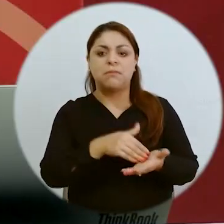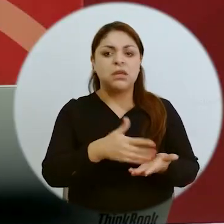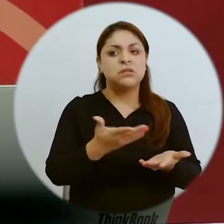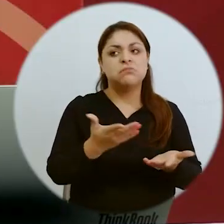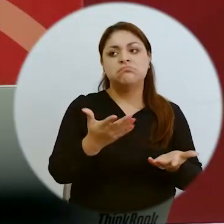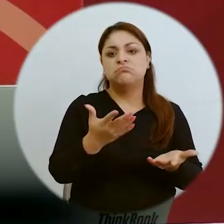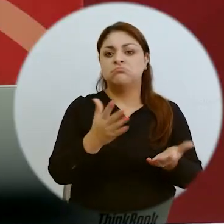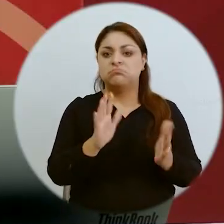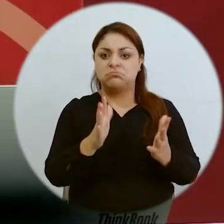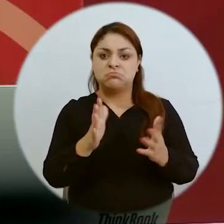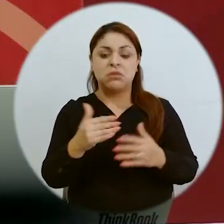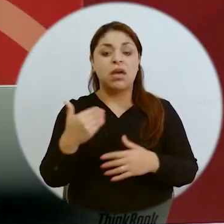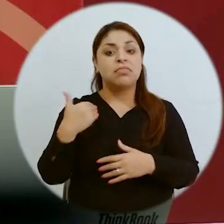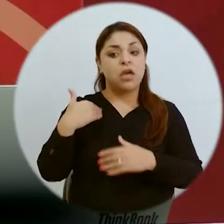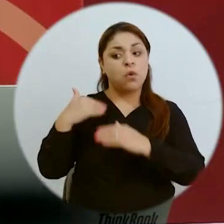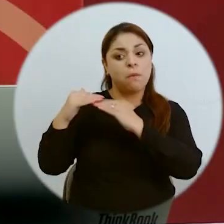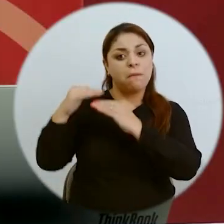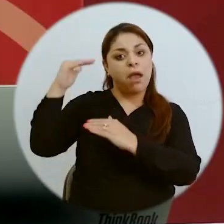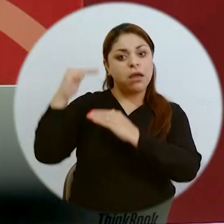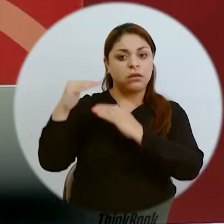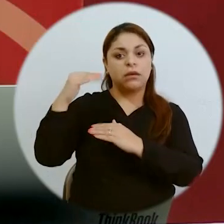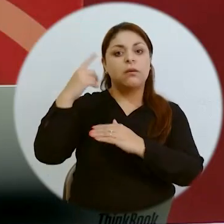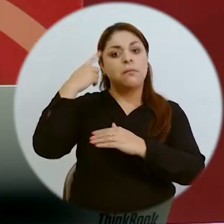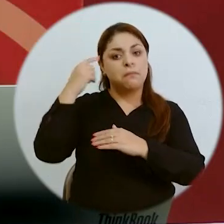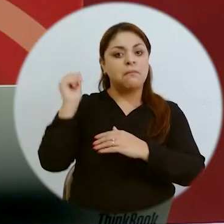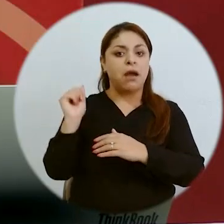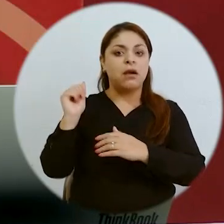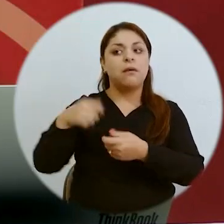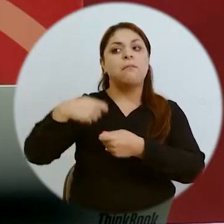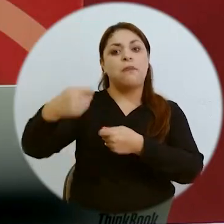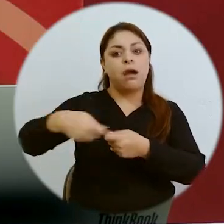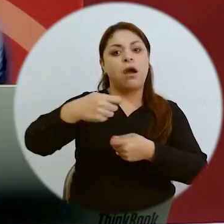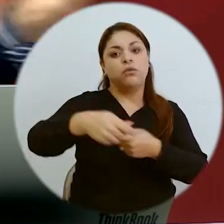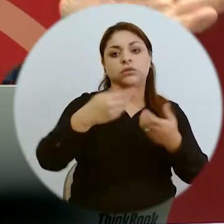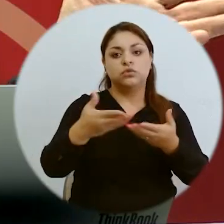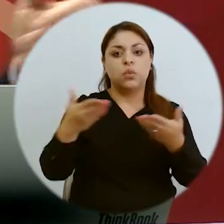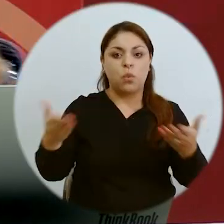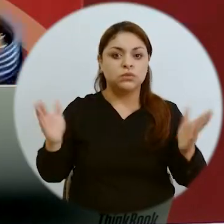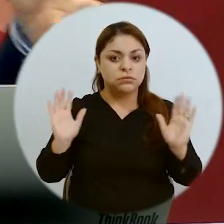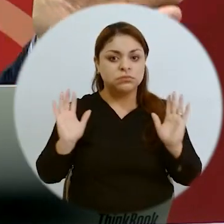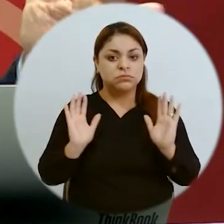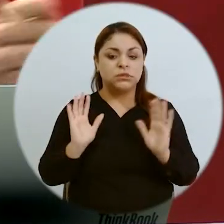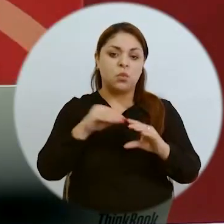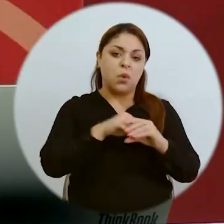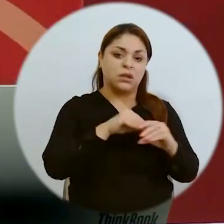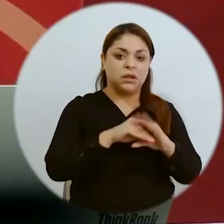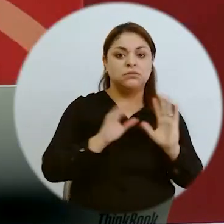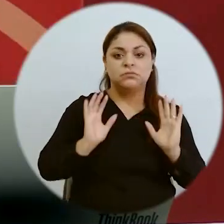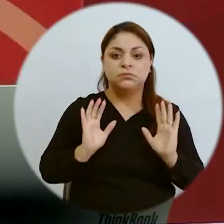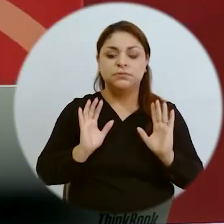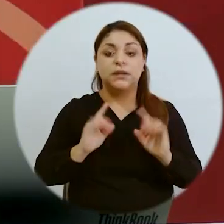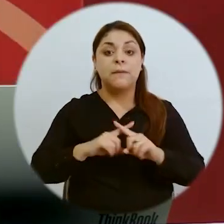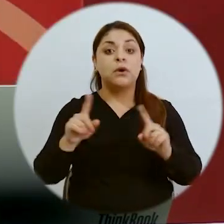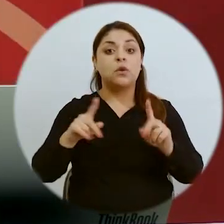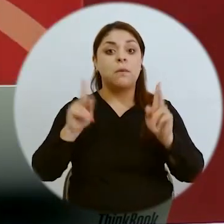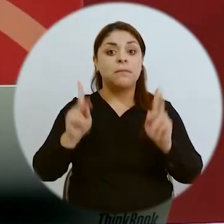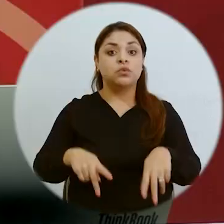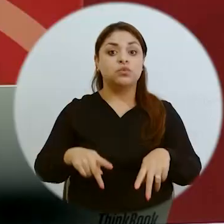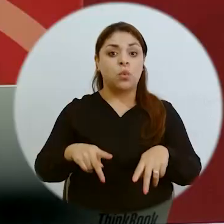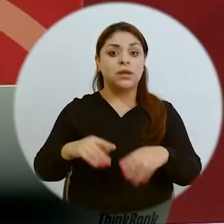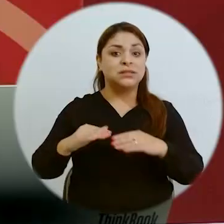por si lo llega a ocupar. Entonces 30-35% da para manejar el crédito razonablemente. Entonces si yo gano $1 millón